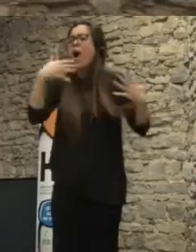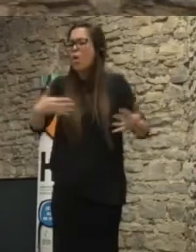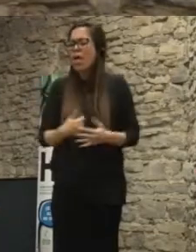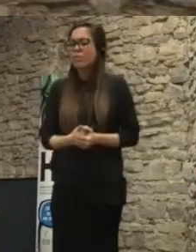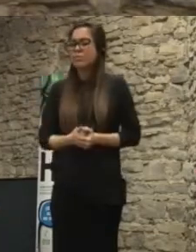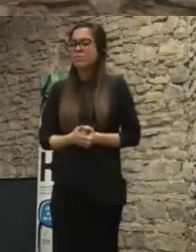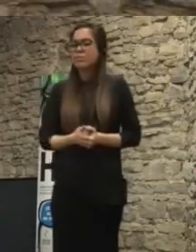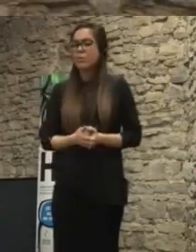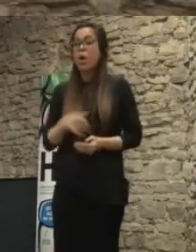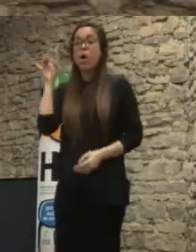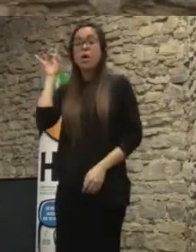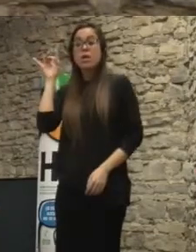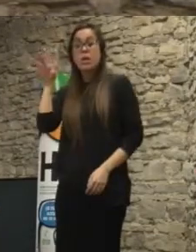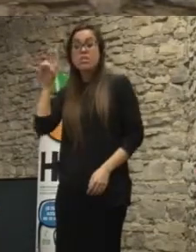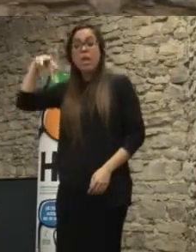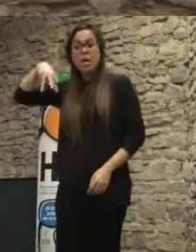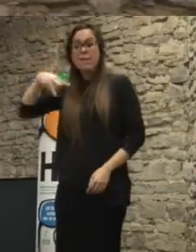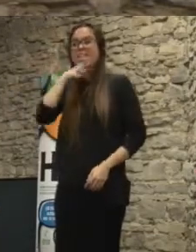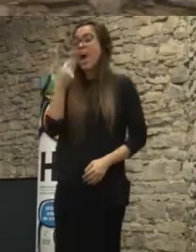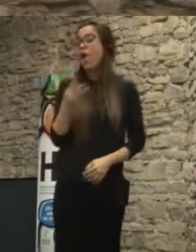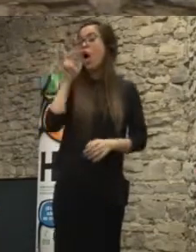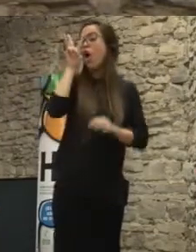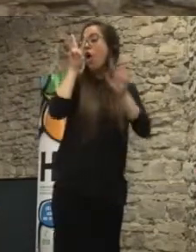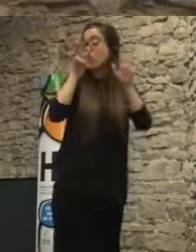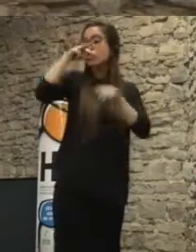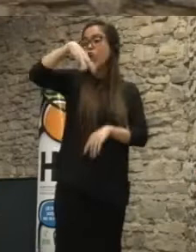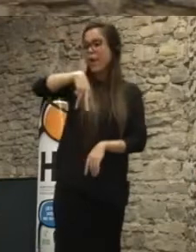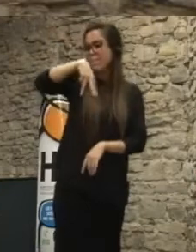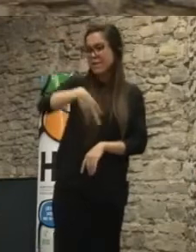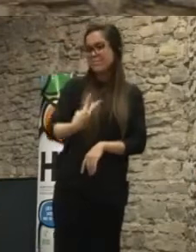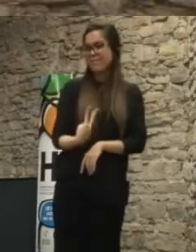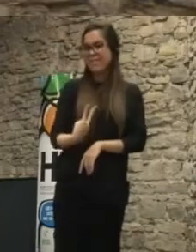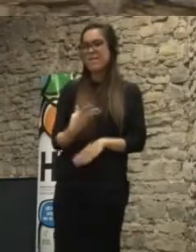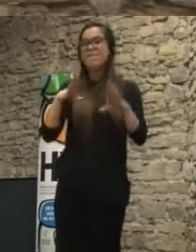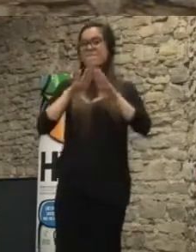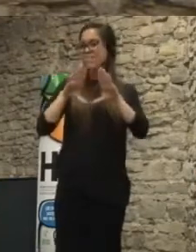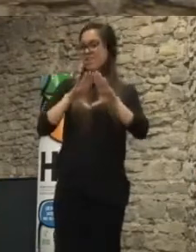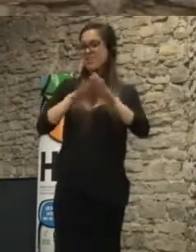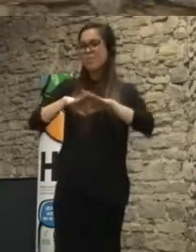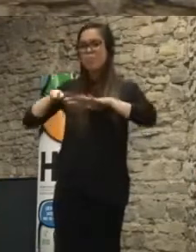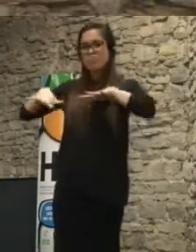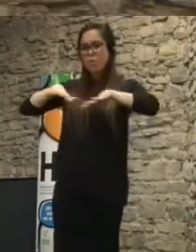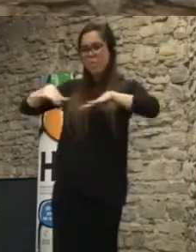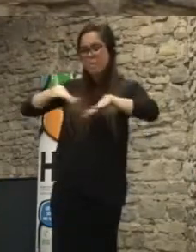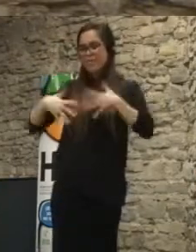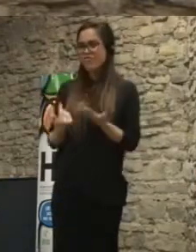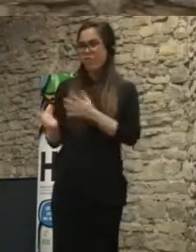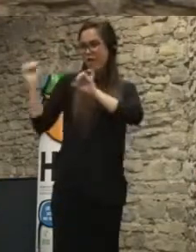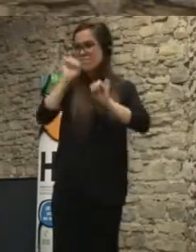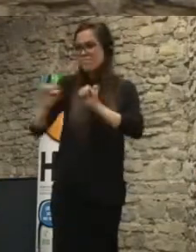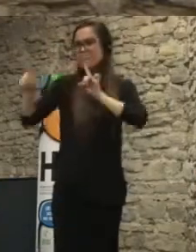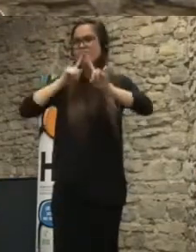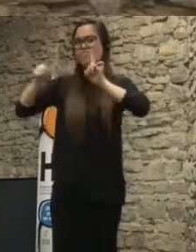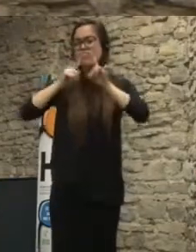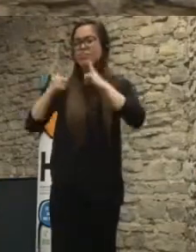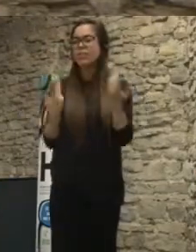del 11M al 8M, ¿no? El movimiento feminista, los derechos de las mujeres, la reivindicación, ¿no? Hay como una energía,